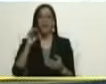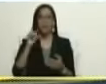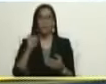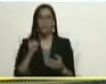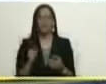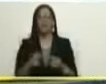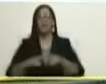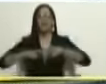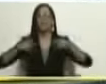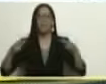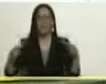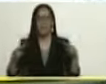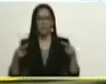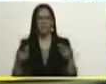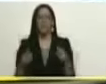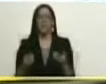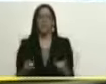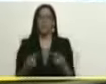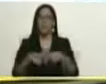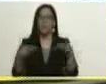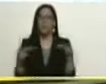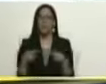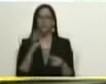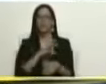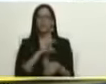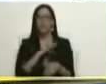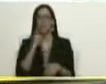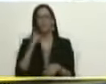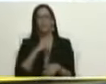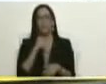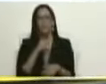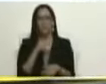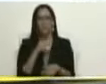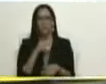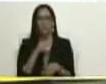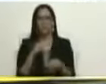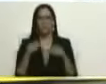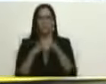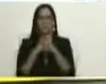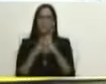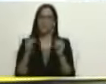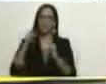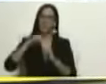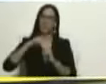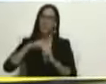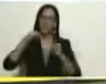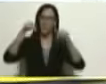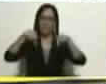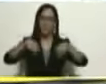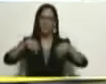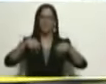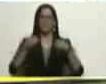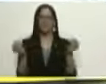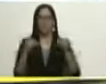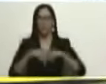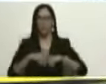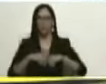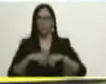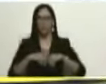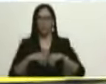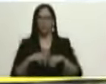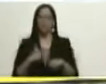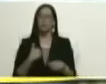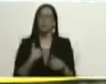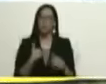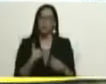apoyo social, político y de todo tipo de este acuerdo. Yo le pido